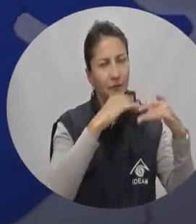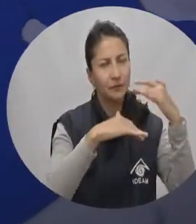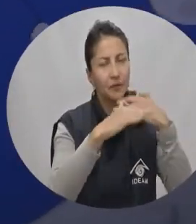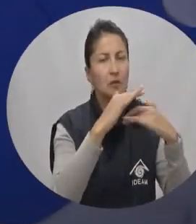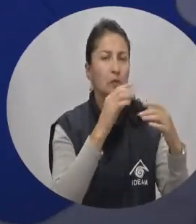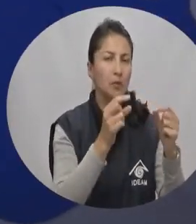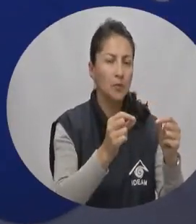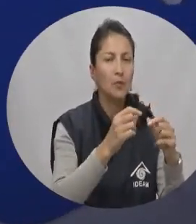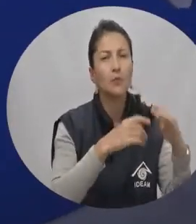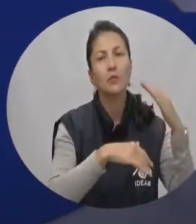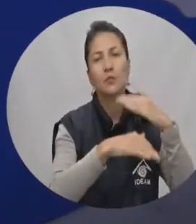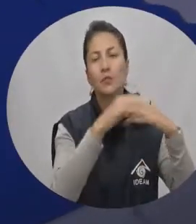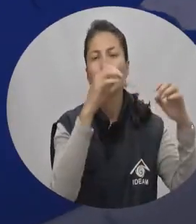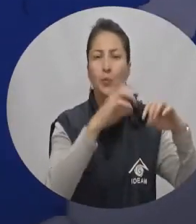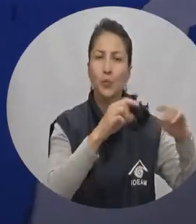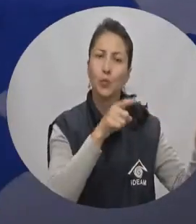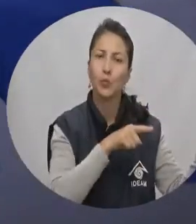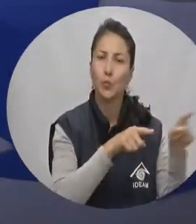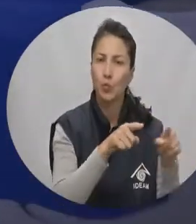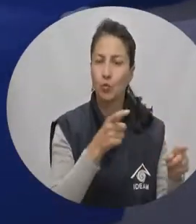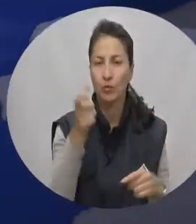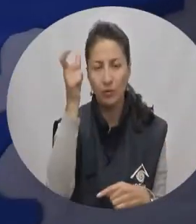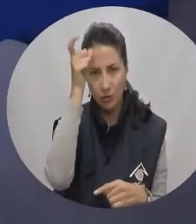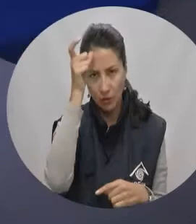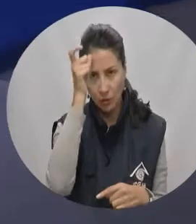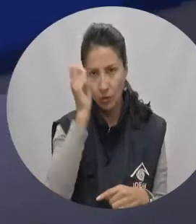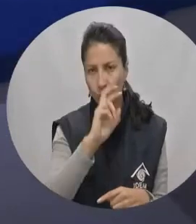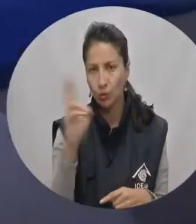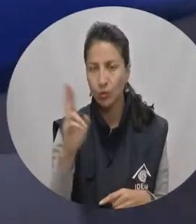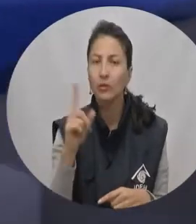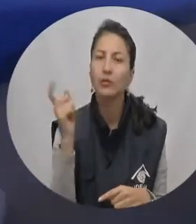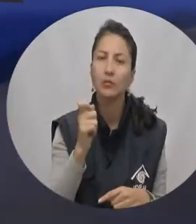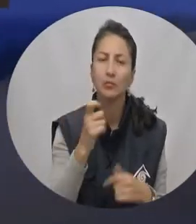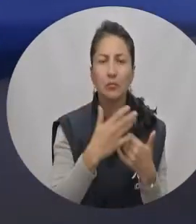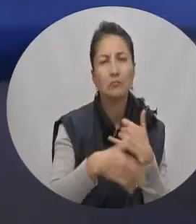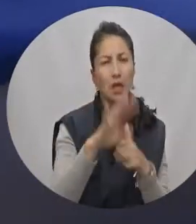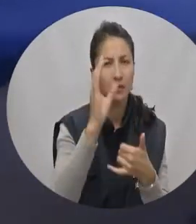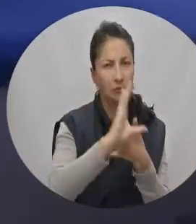otra vez sobre el sur de Córdoba y tiempo seco para el resto de la zona.